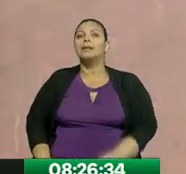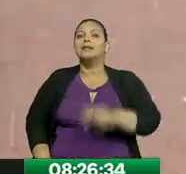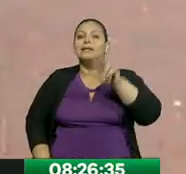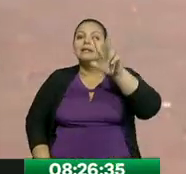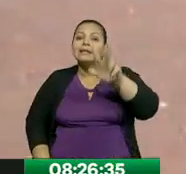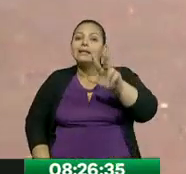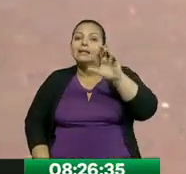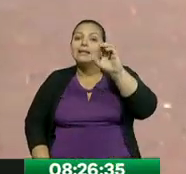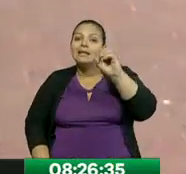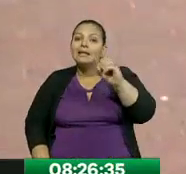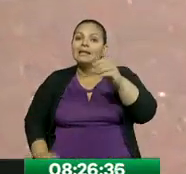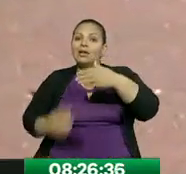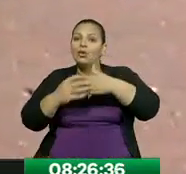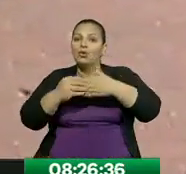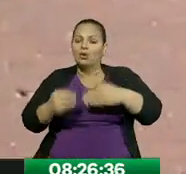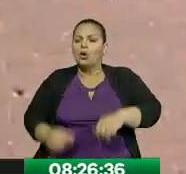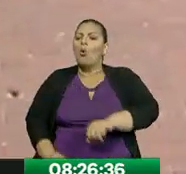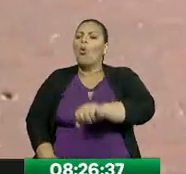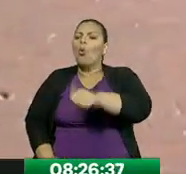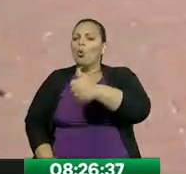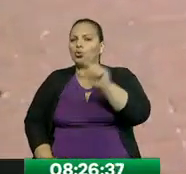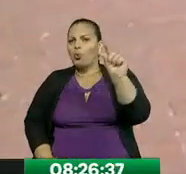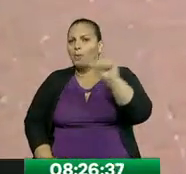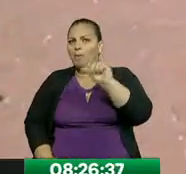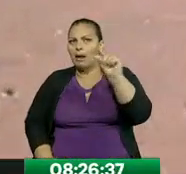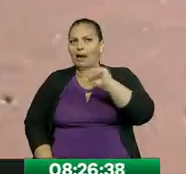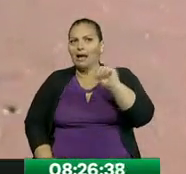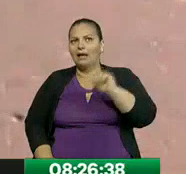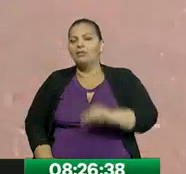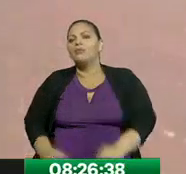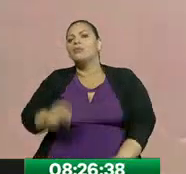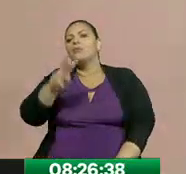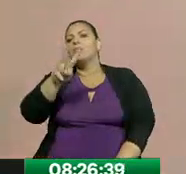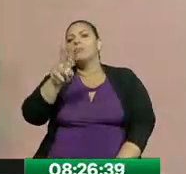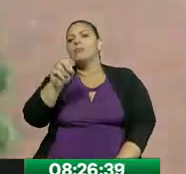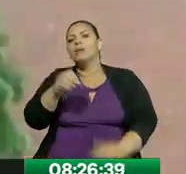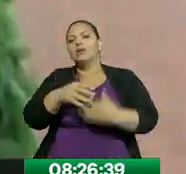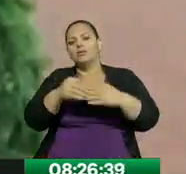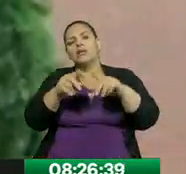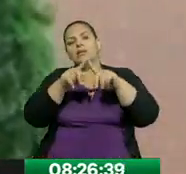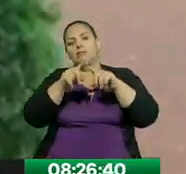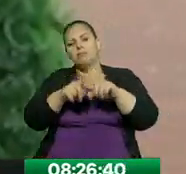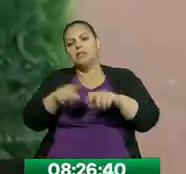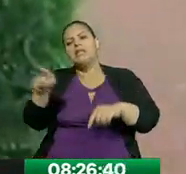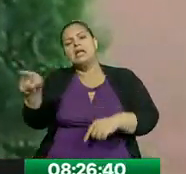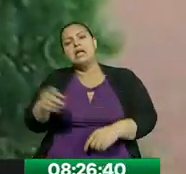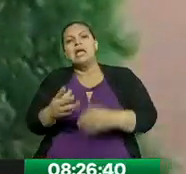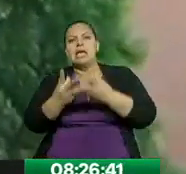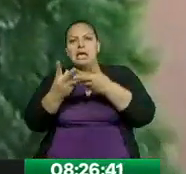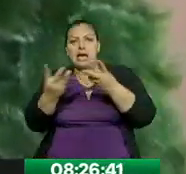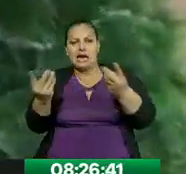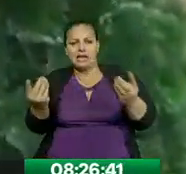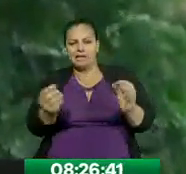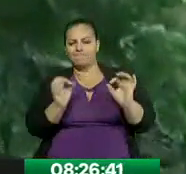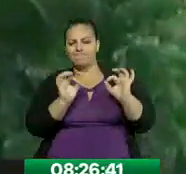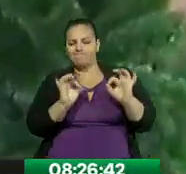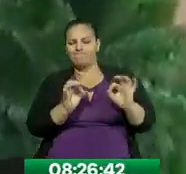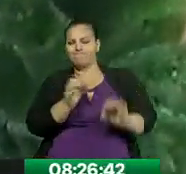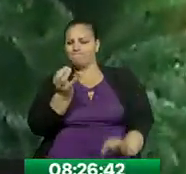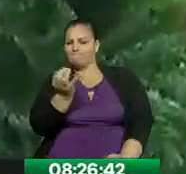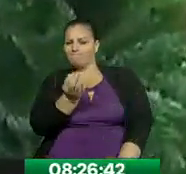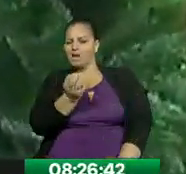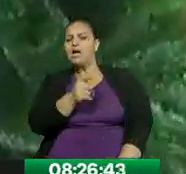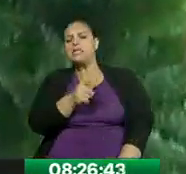pero tenemos el más económico, que es el de aquí, a $20, más grande, depende de la calidad que tenemos así. O sea que de aquí son ya los que vienen de último,